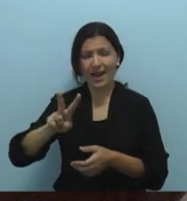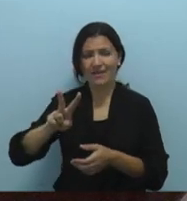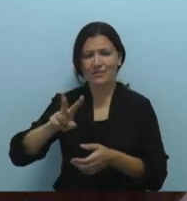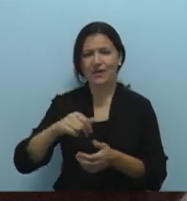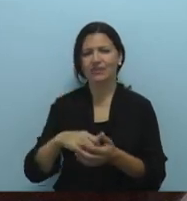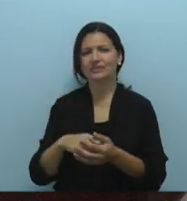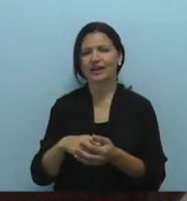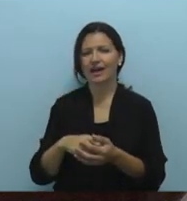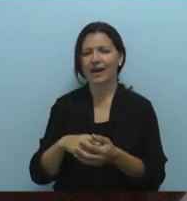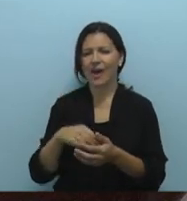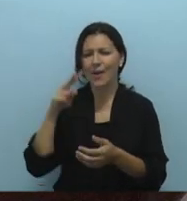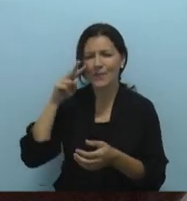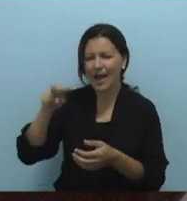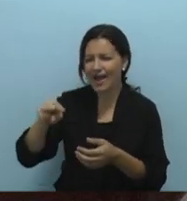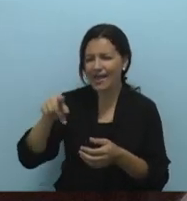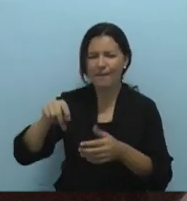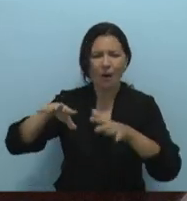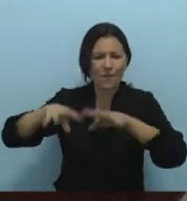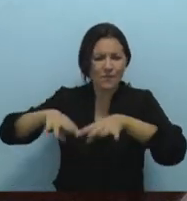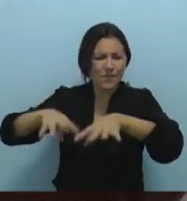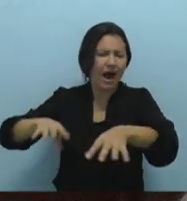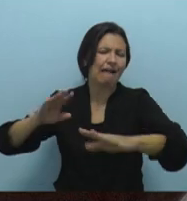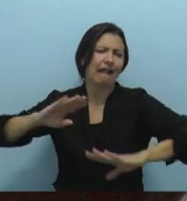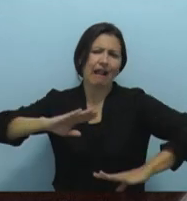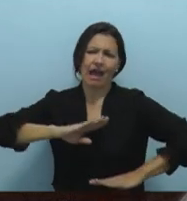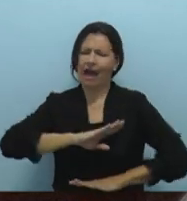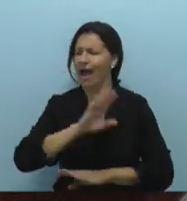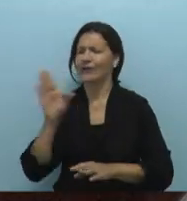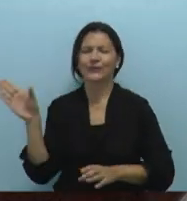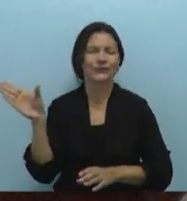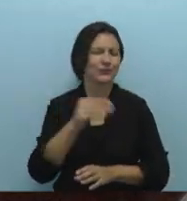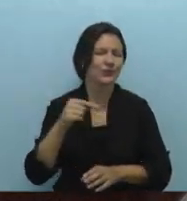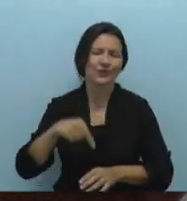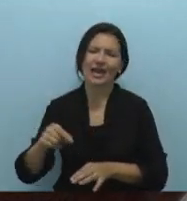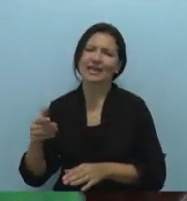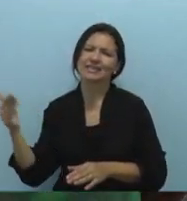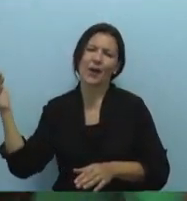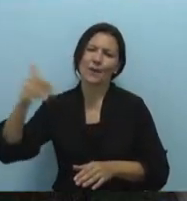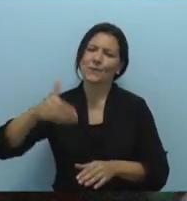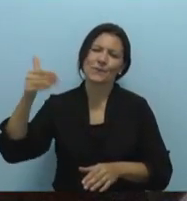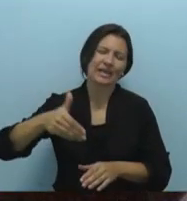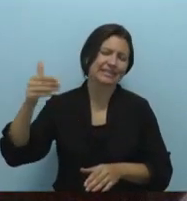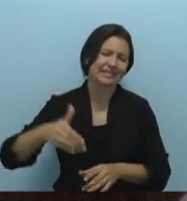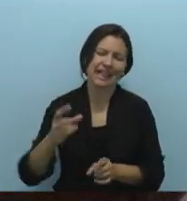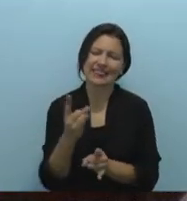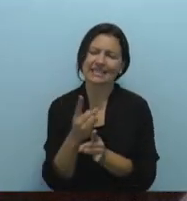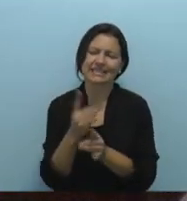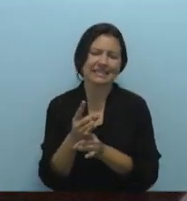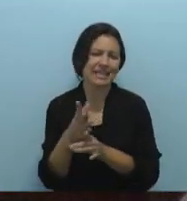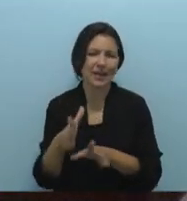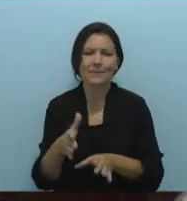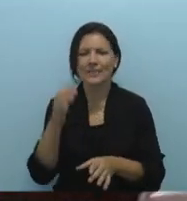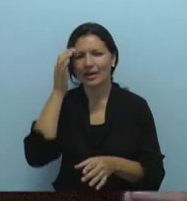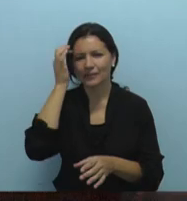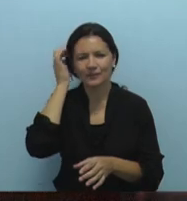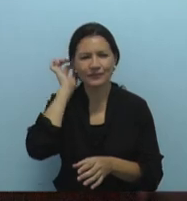recién, la veíamos en cada una de las actividades, defendiendo derechos hasta su último momento, siempre